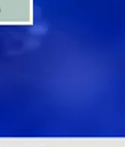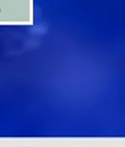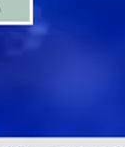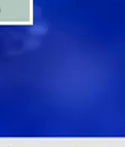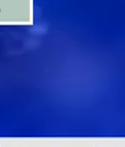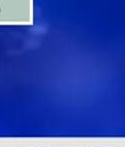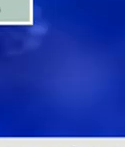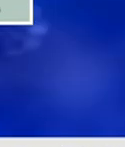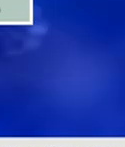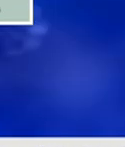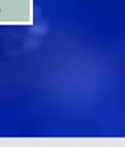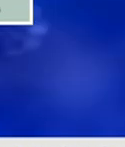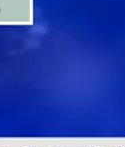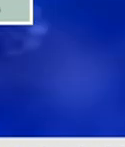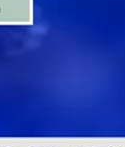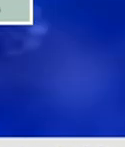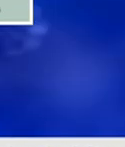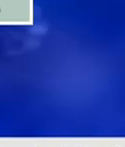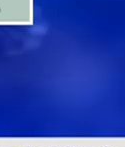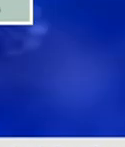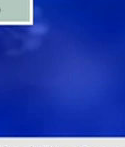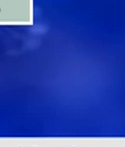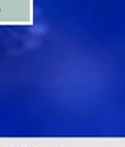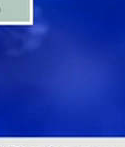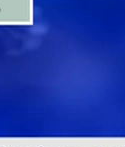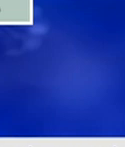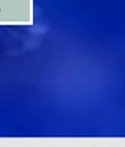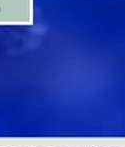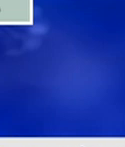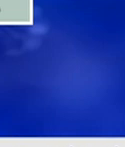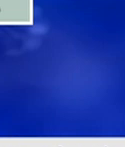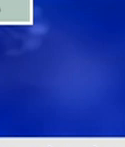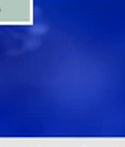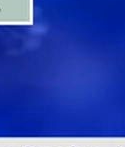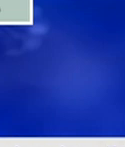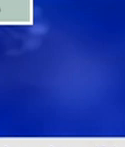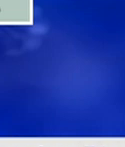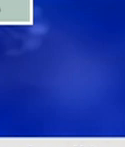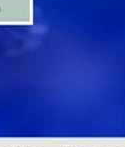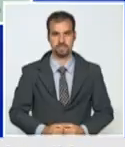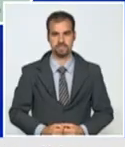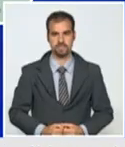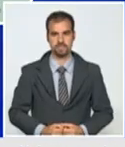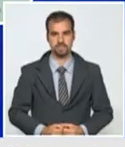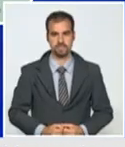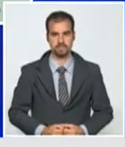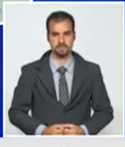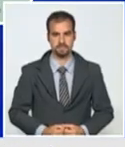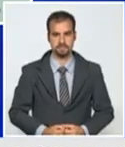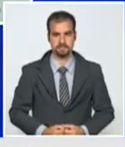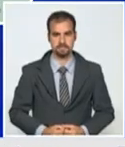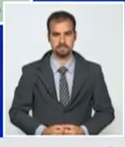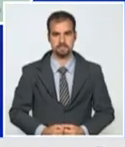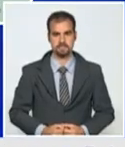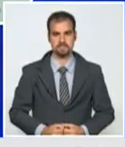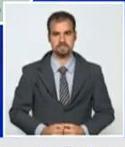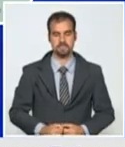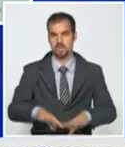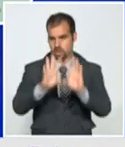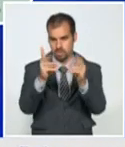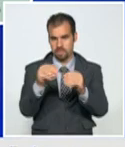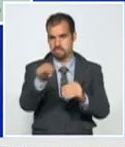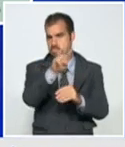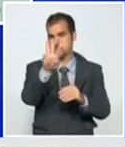semanas, mucho más en la última. Y si bien pudiéramos decir que estos 23 casos autóctonos